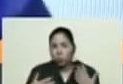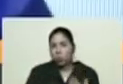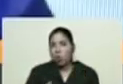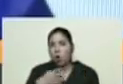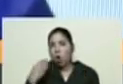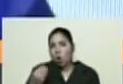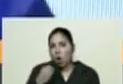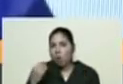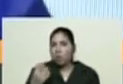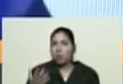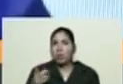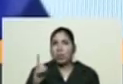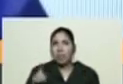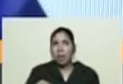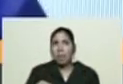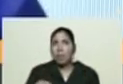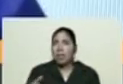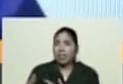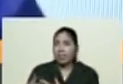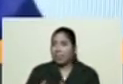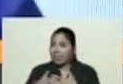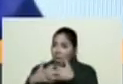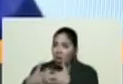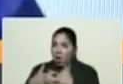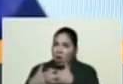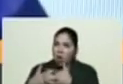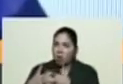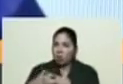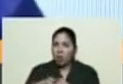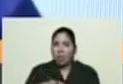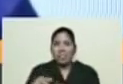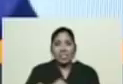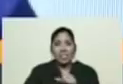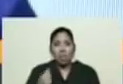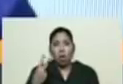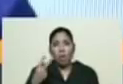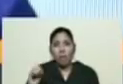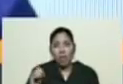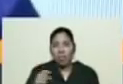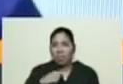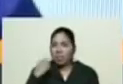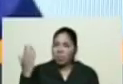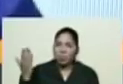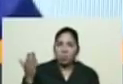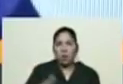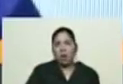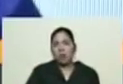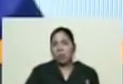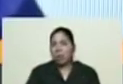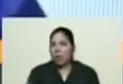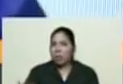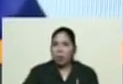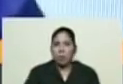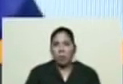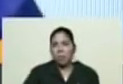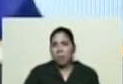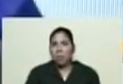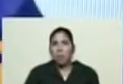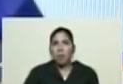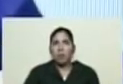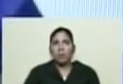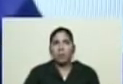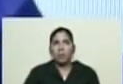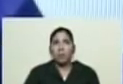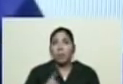el genocidio del imperio norteamericano en el siglo XX, fue un genocidio sobre nuestro pueblo, no solo por las muertes, por